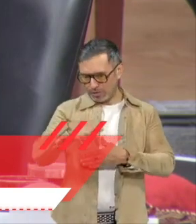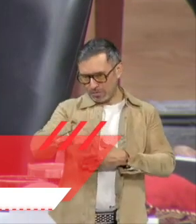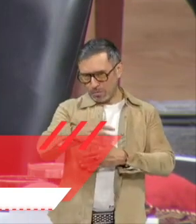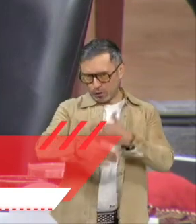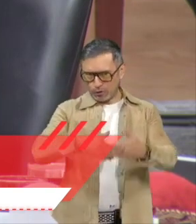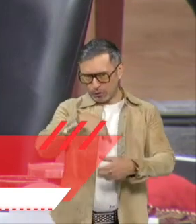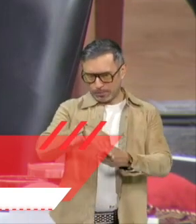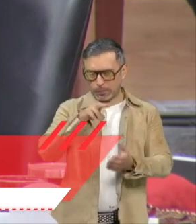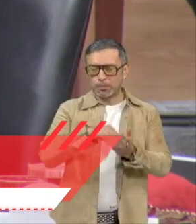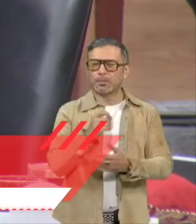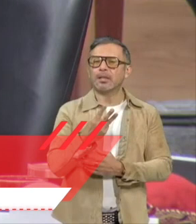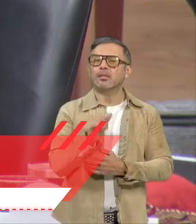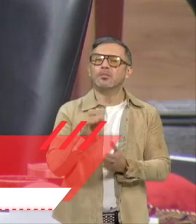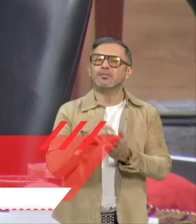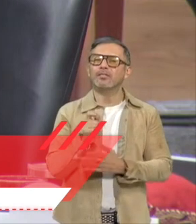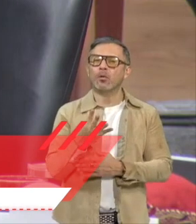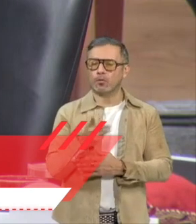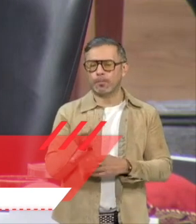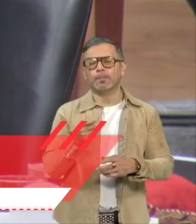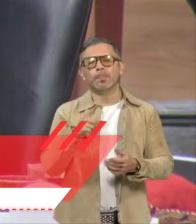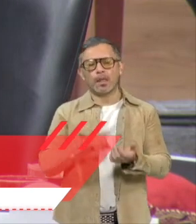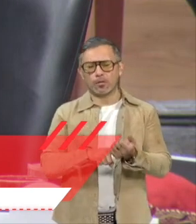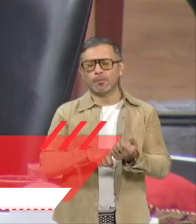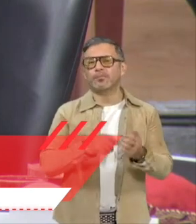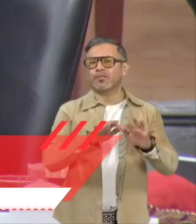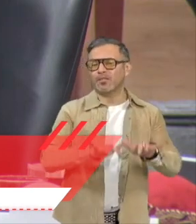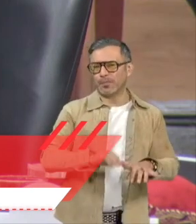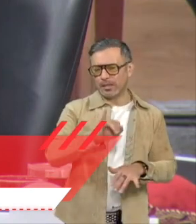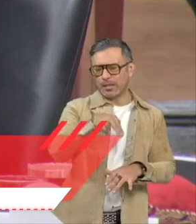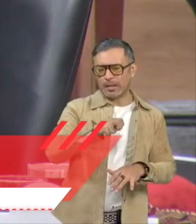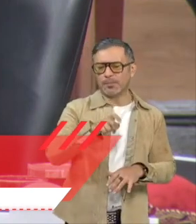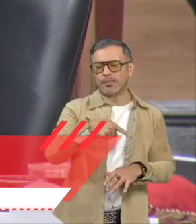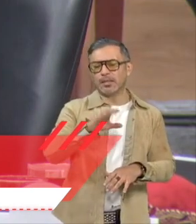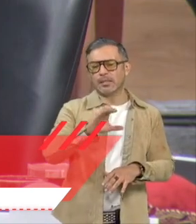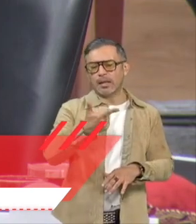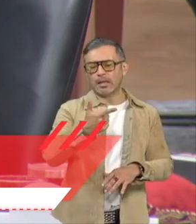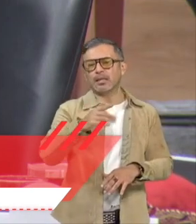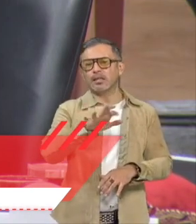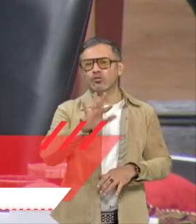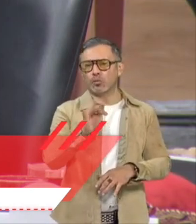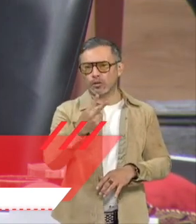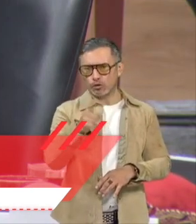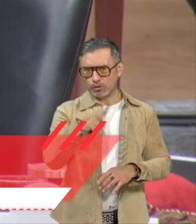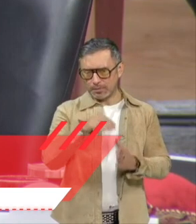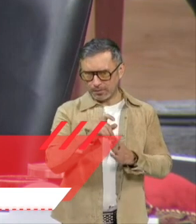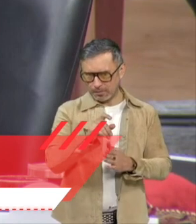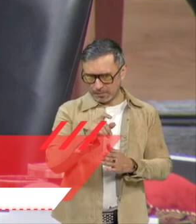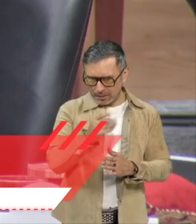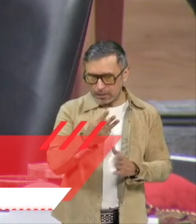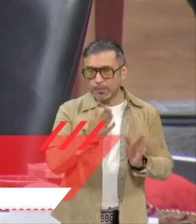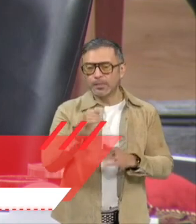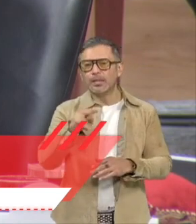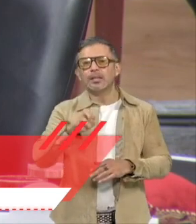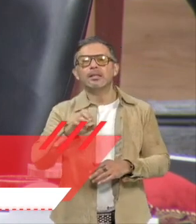Federal 2023-2024 al ser preliminarmente de índole electoral por lo tanto se ordenó al presidente de la